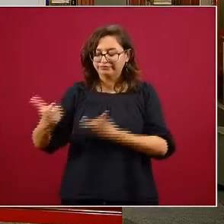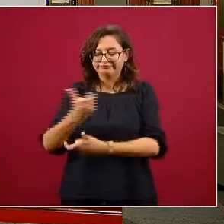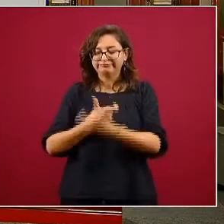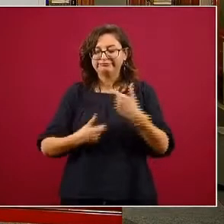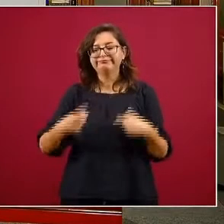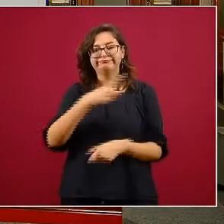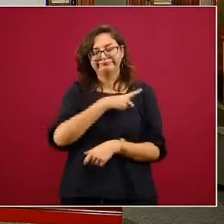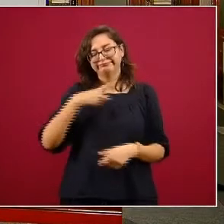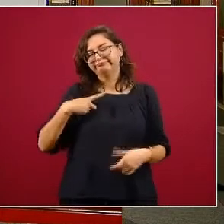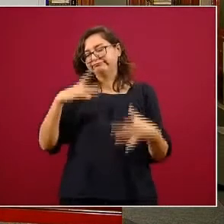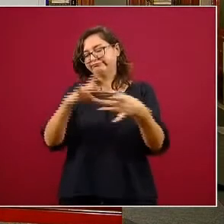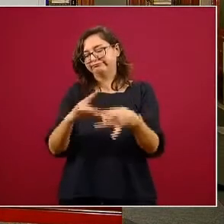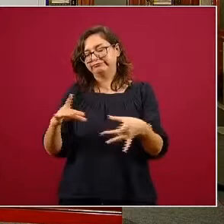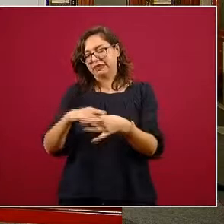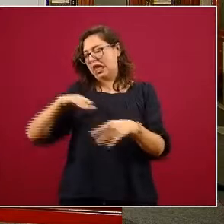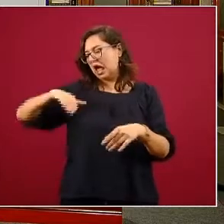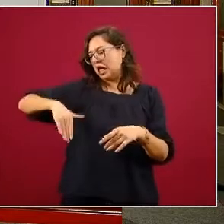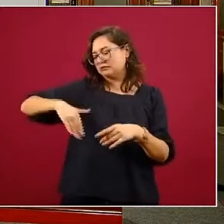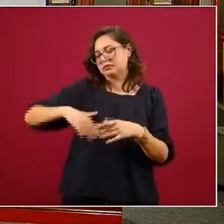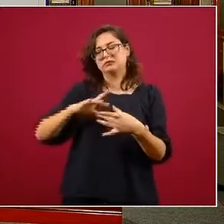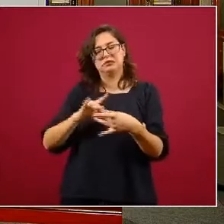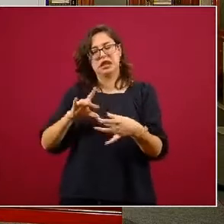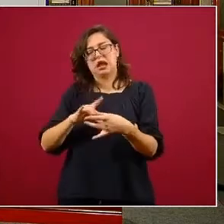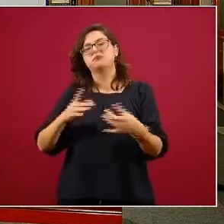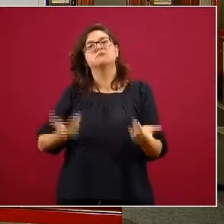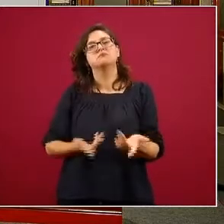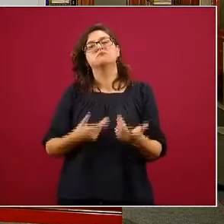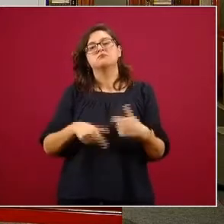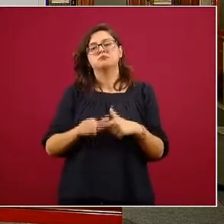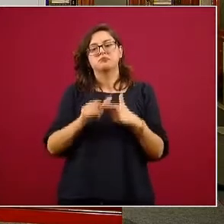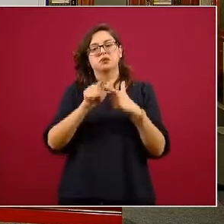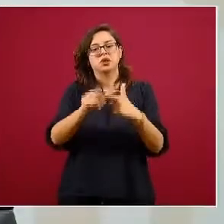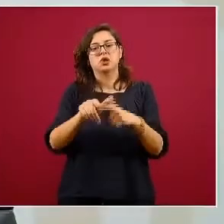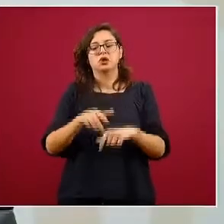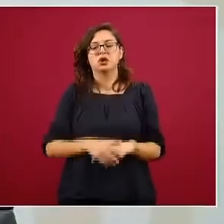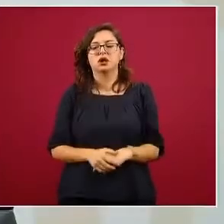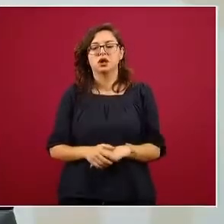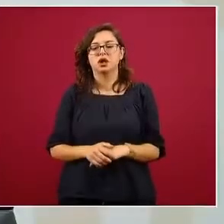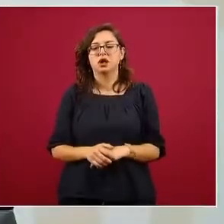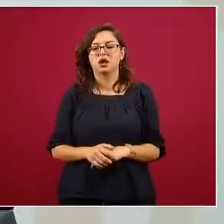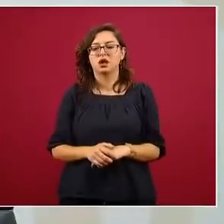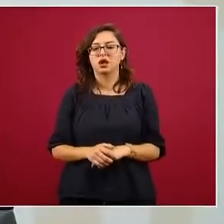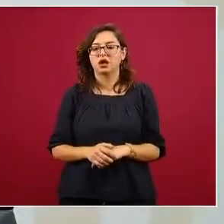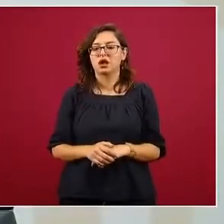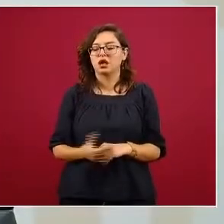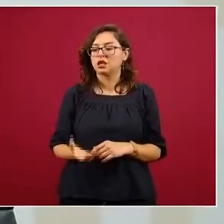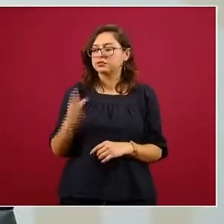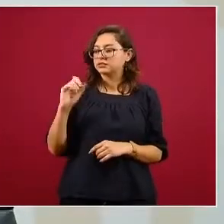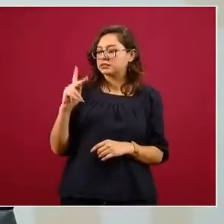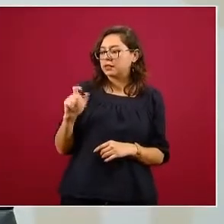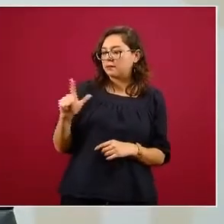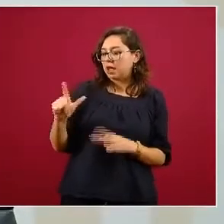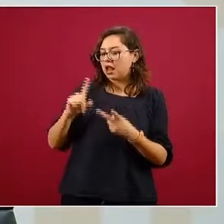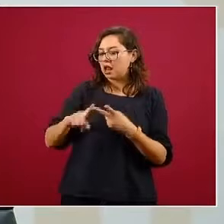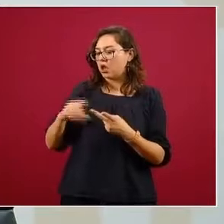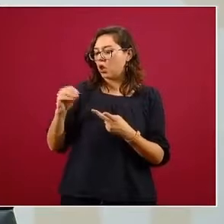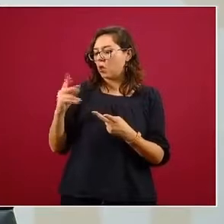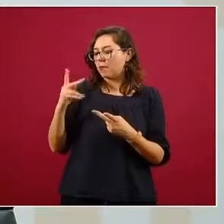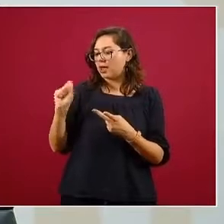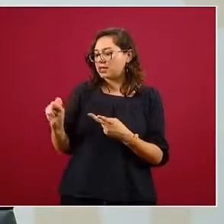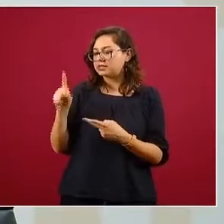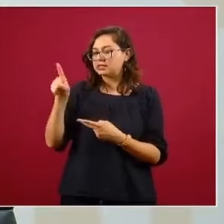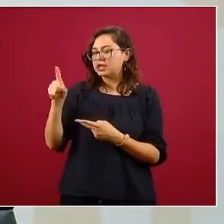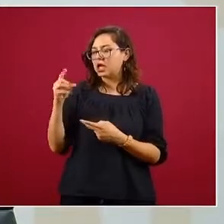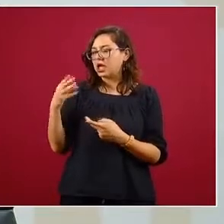porque justamente ilustra, no leí o escuché las declaraciones de la CEPAL y de OPS, pero de acuerdo